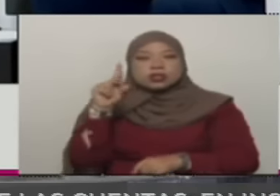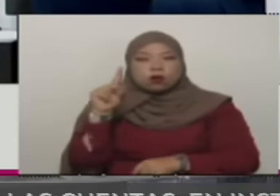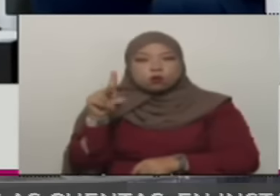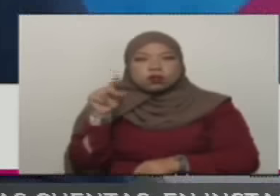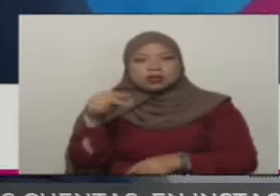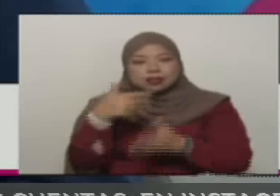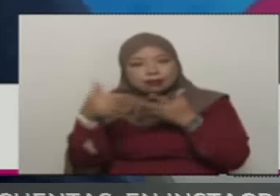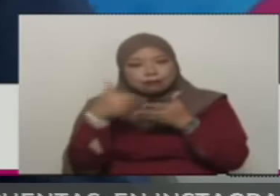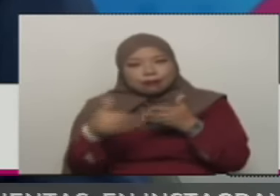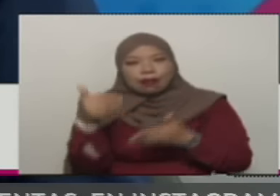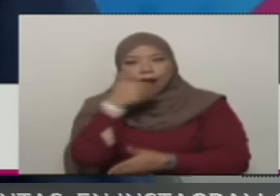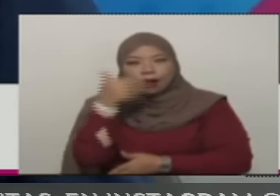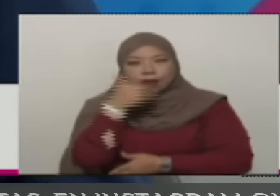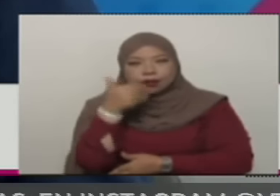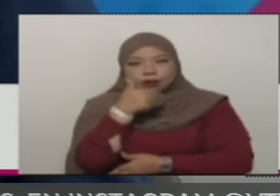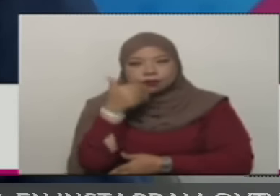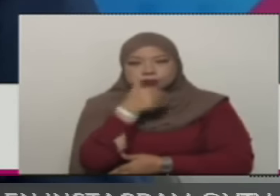párrafo,